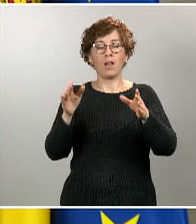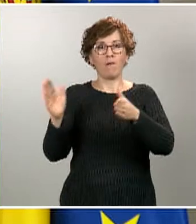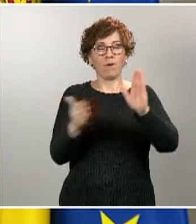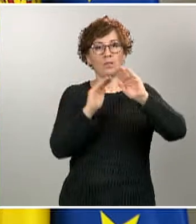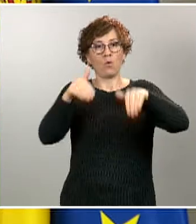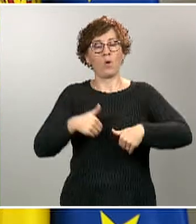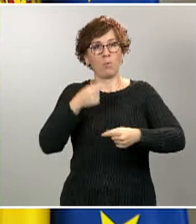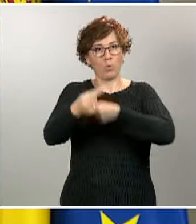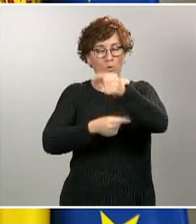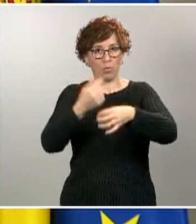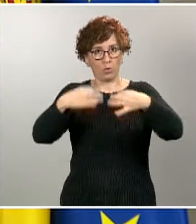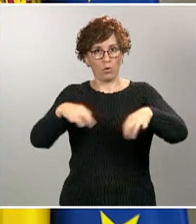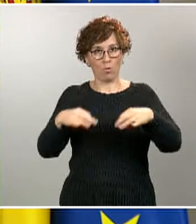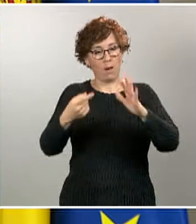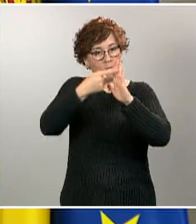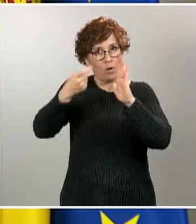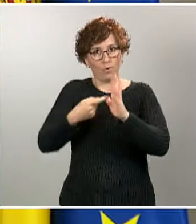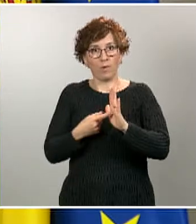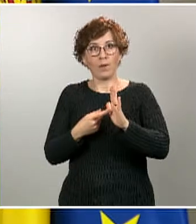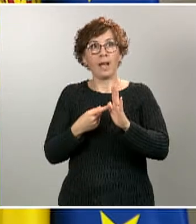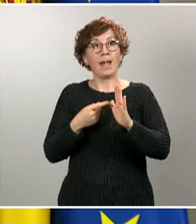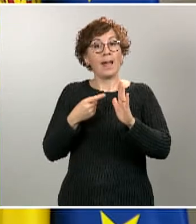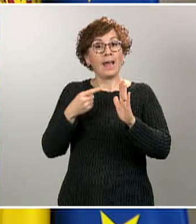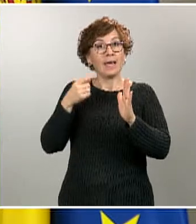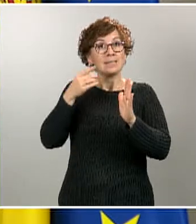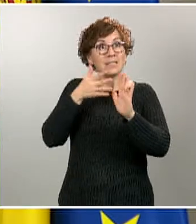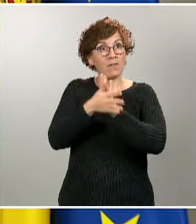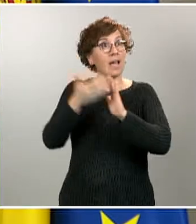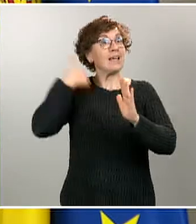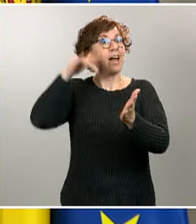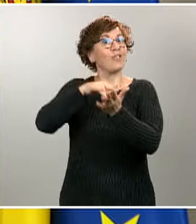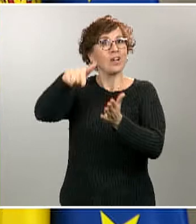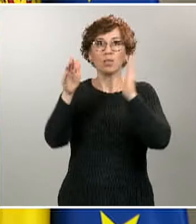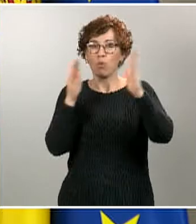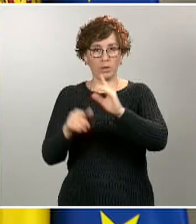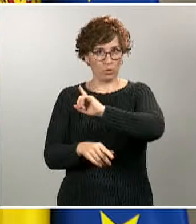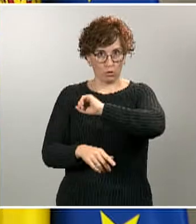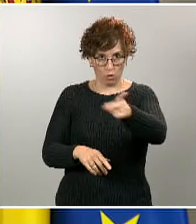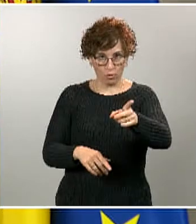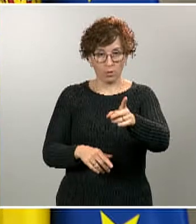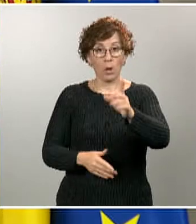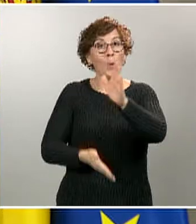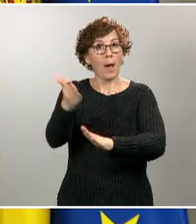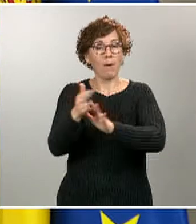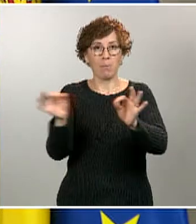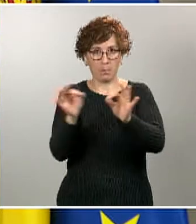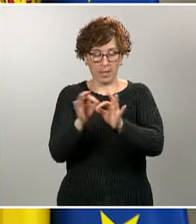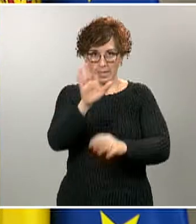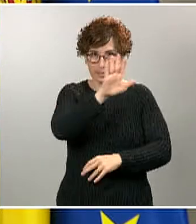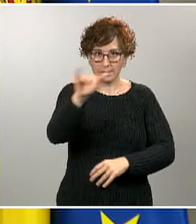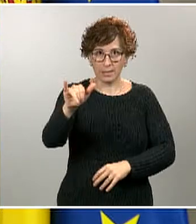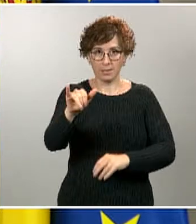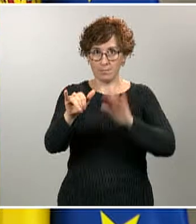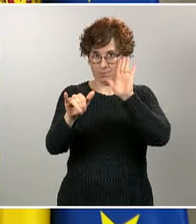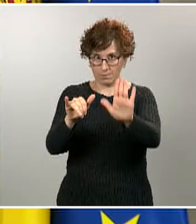preparando? Sí. ¿Estamos en esta fase? No. Y finalmente hemos recibido datos de las comunidades autónomas